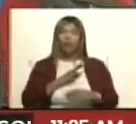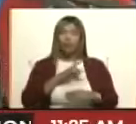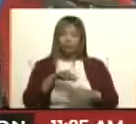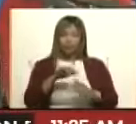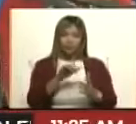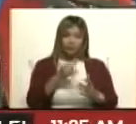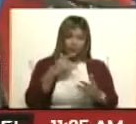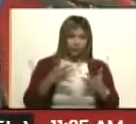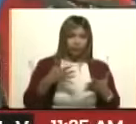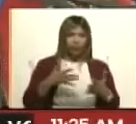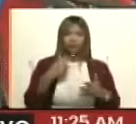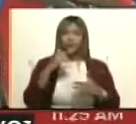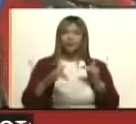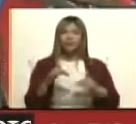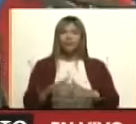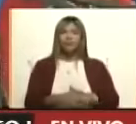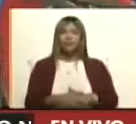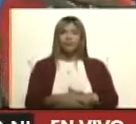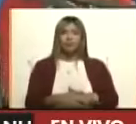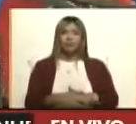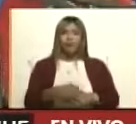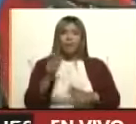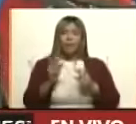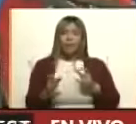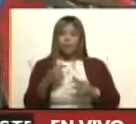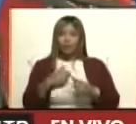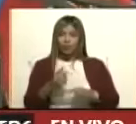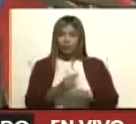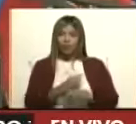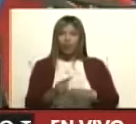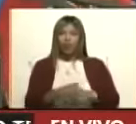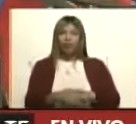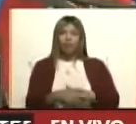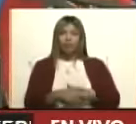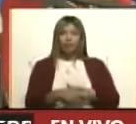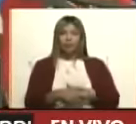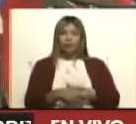sitio de las elecciones. Personal que estará laburando